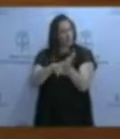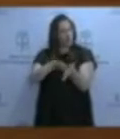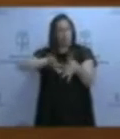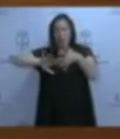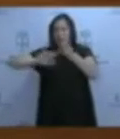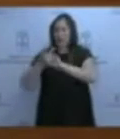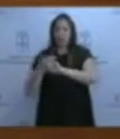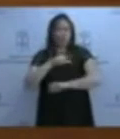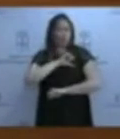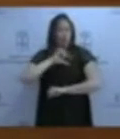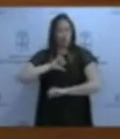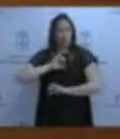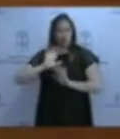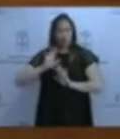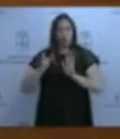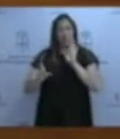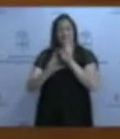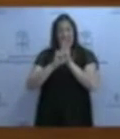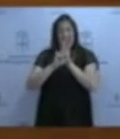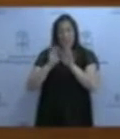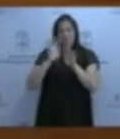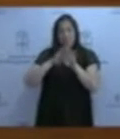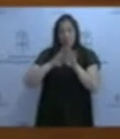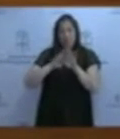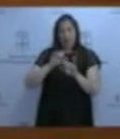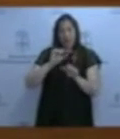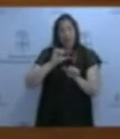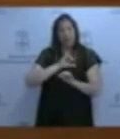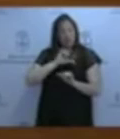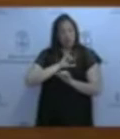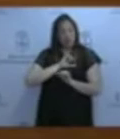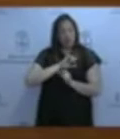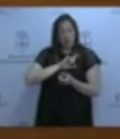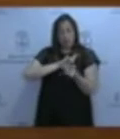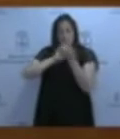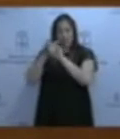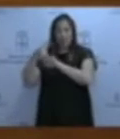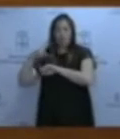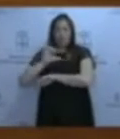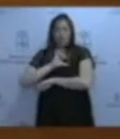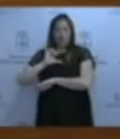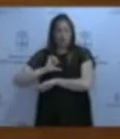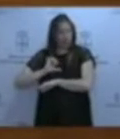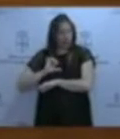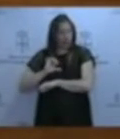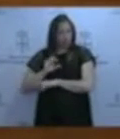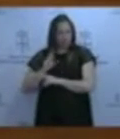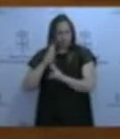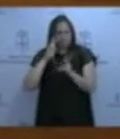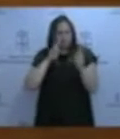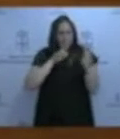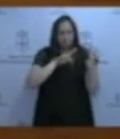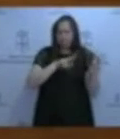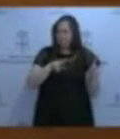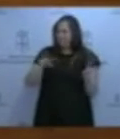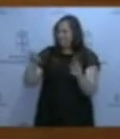una ley para privatizar la espera. Hasta ahí todo correcto. Pero bien, entonces miramos a nuestro alrededor en